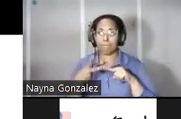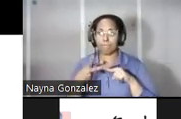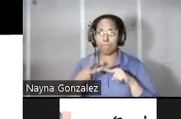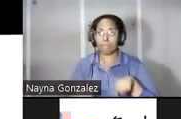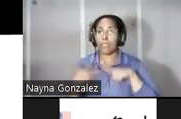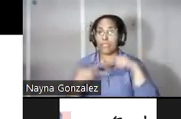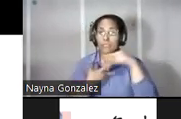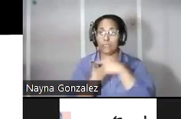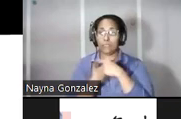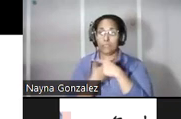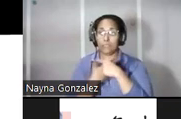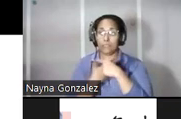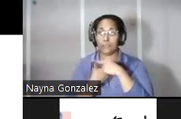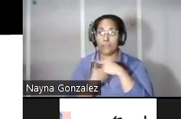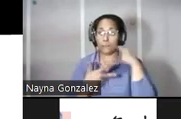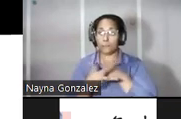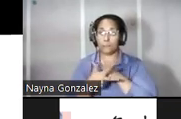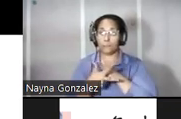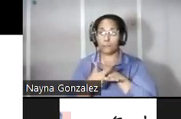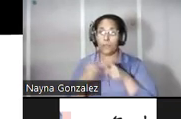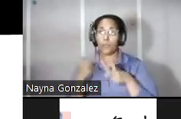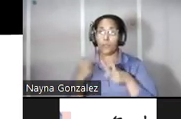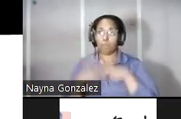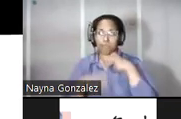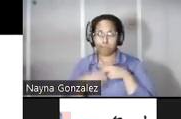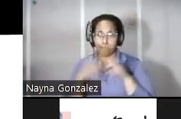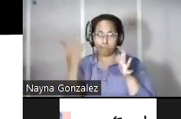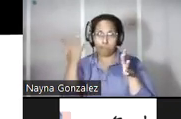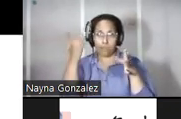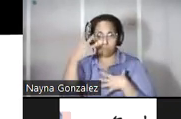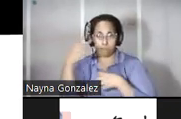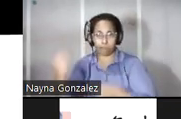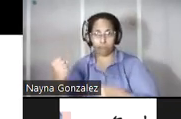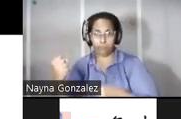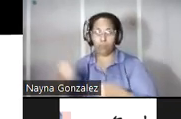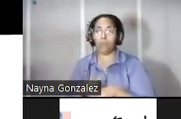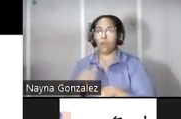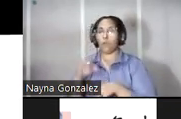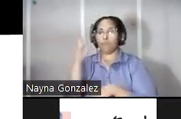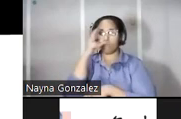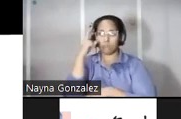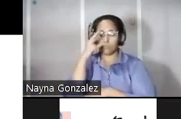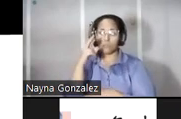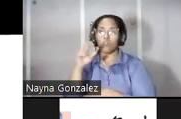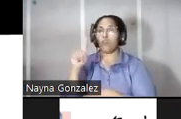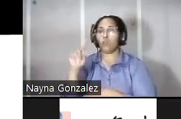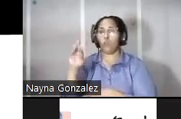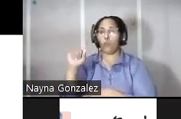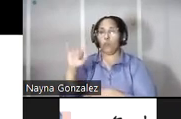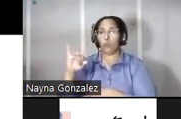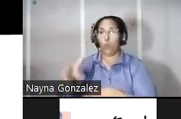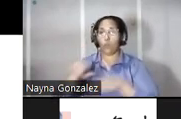Segundo, y tercero, los problemas de salud a causa de la tuberculosis vinculados a la